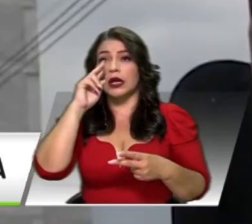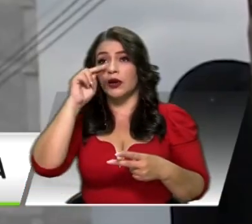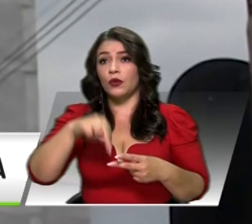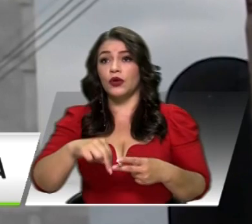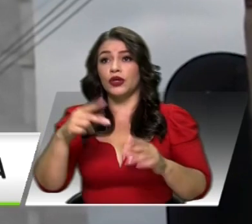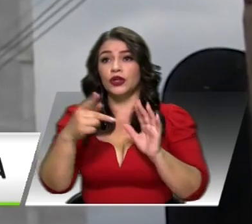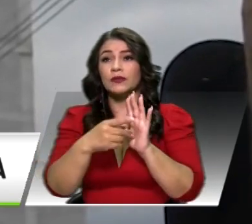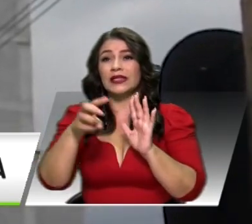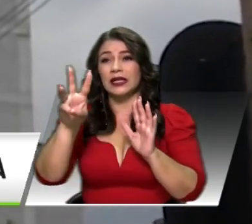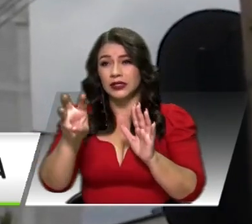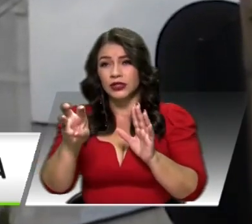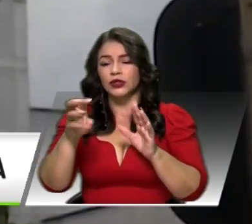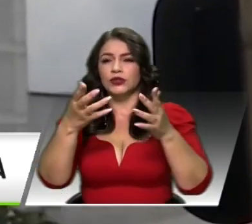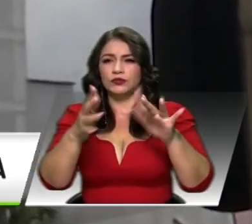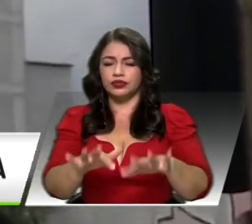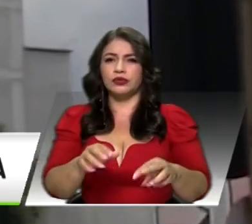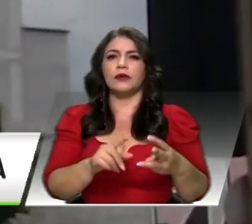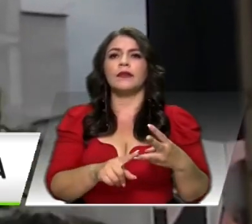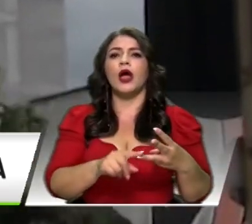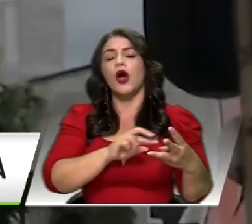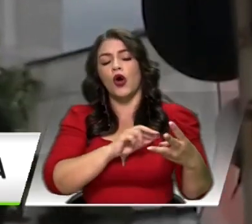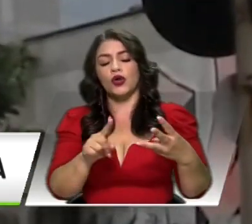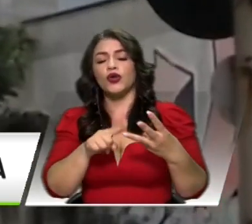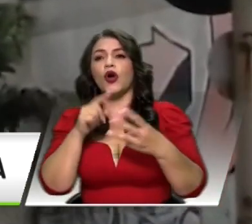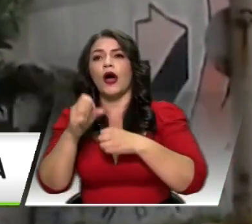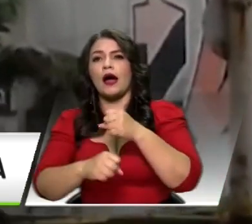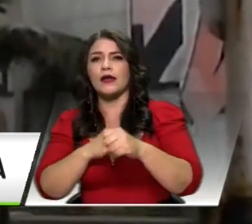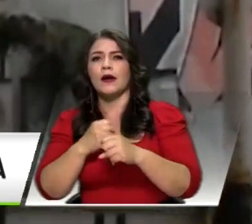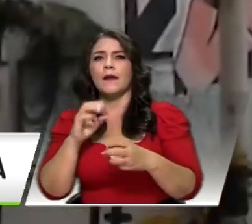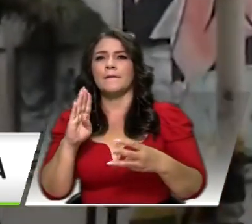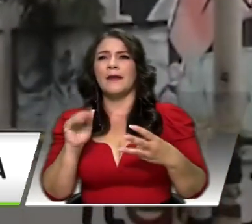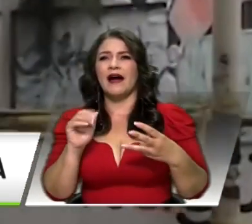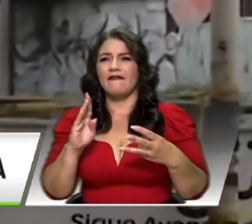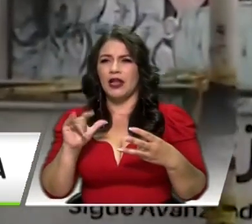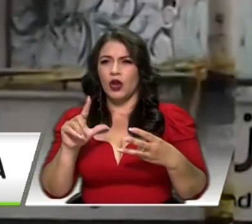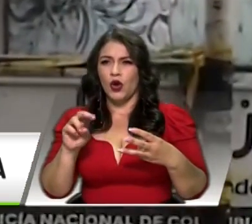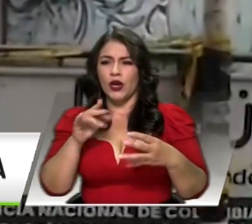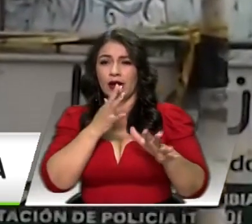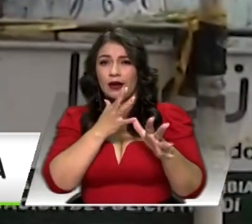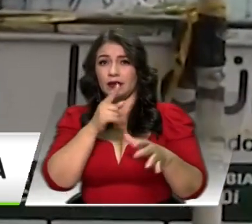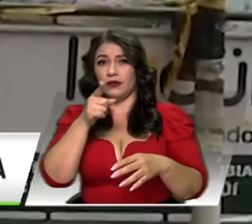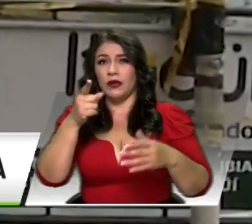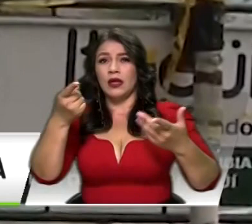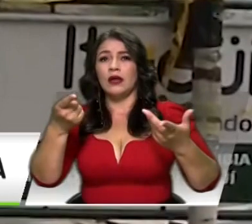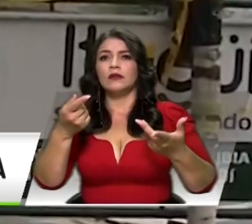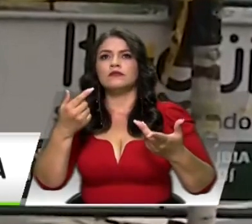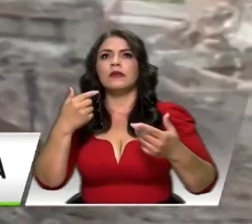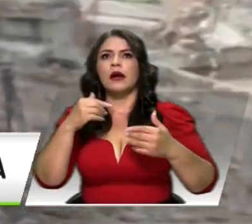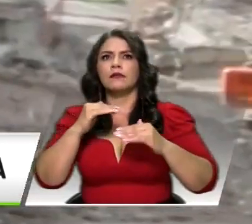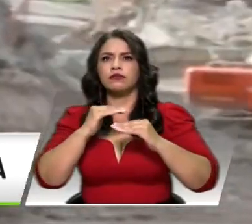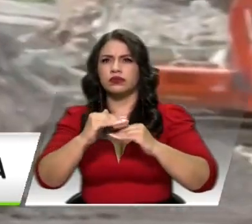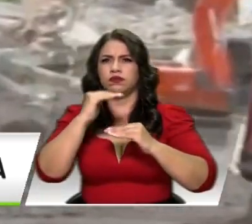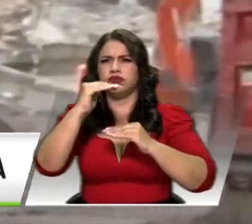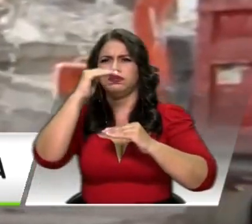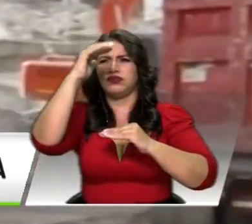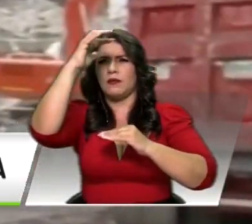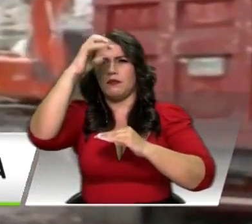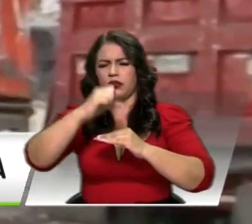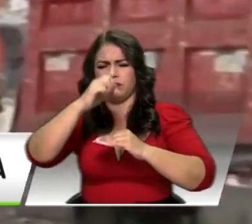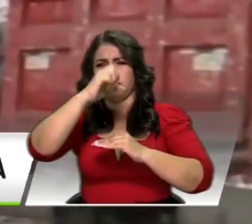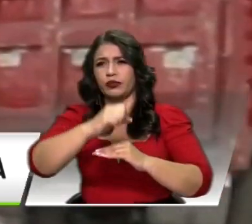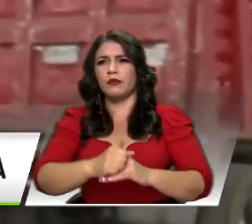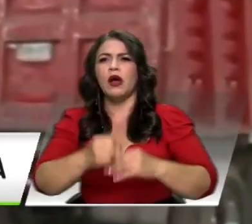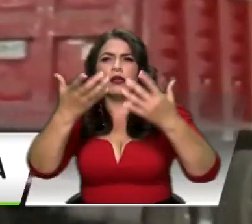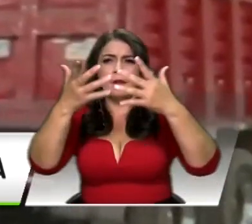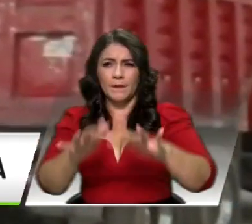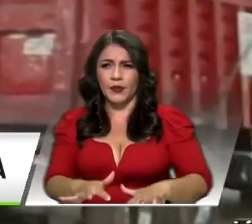demolido. Un año más tarde, el turno sería para el edificio Babilonia en Itagüí. Esta estructura fue desmontada piso por piso, pero al fin y al cabo demolida